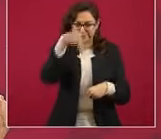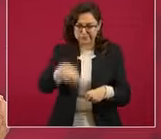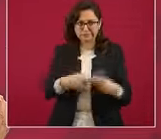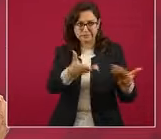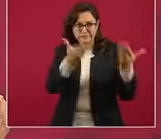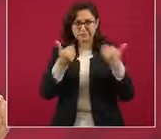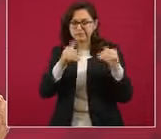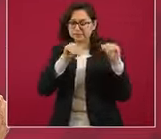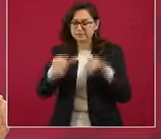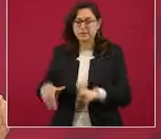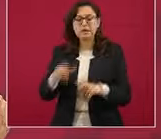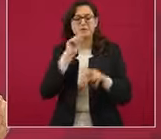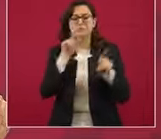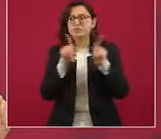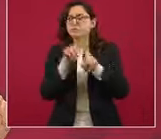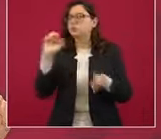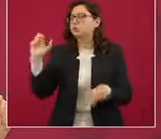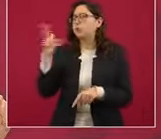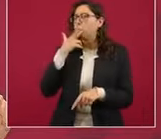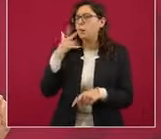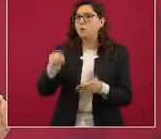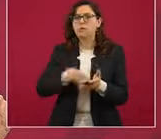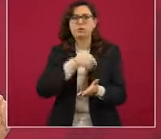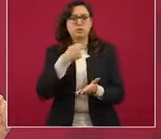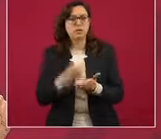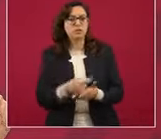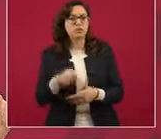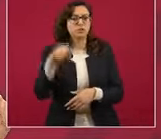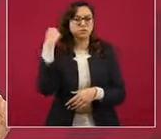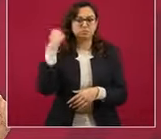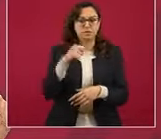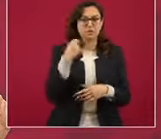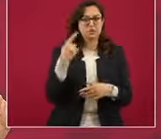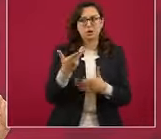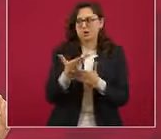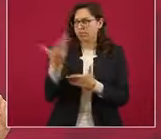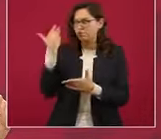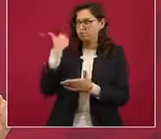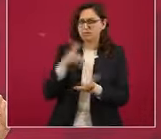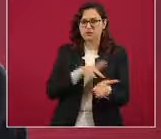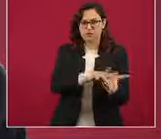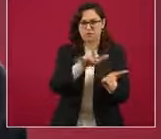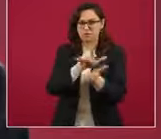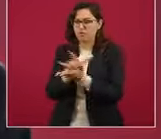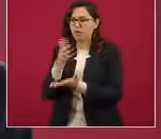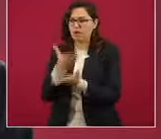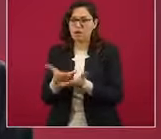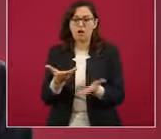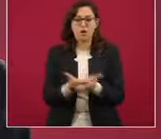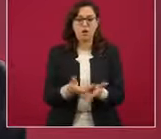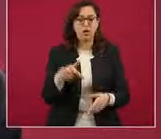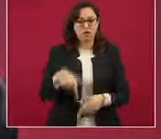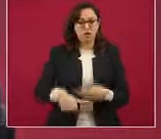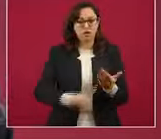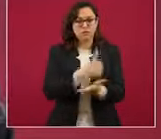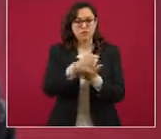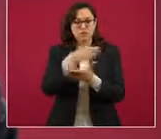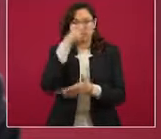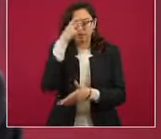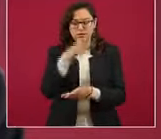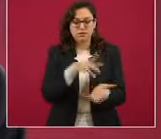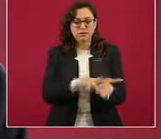a Tamaulipas, para llevar apoyo a Tabasco, donde se ha necesitado, porque